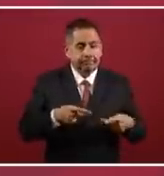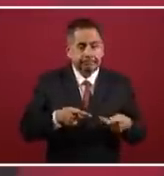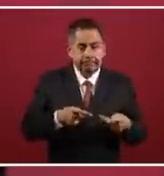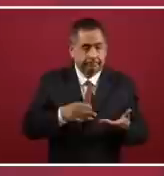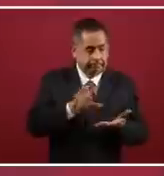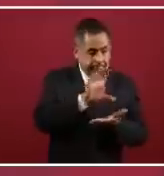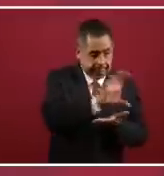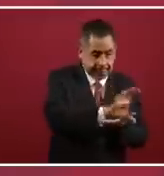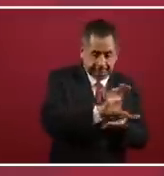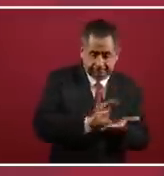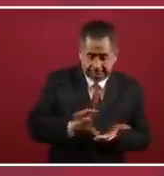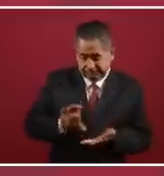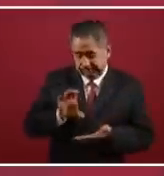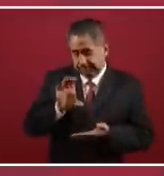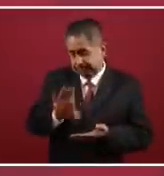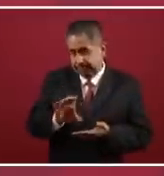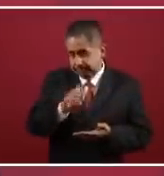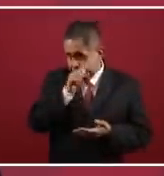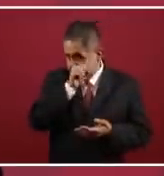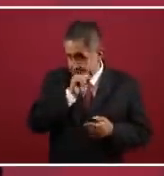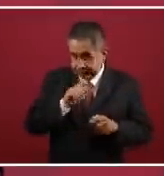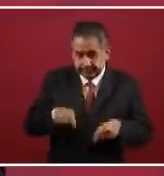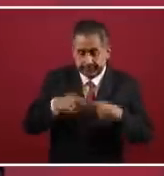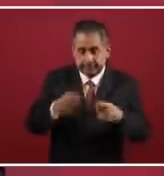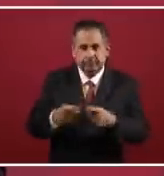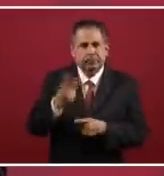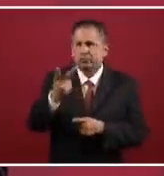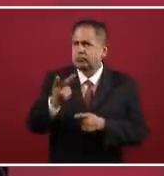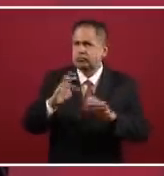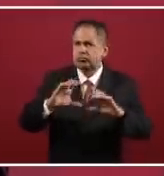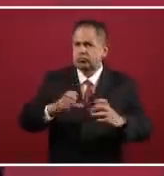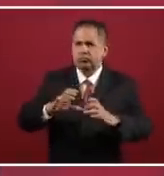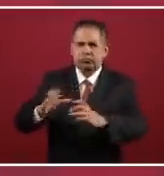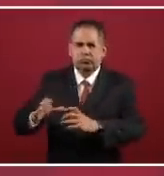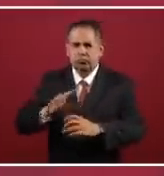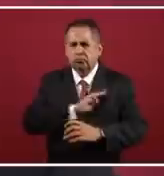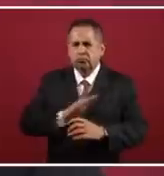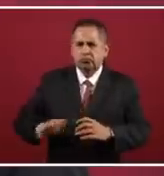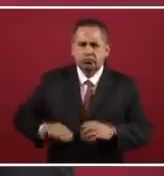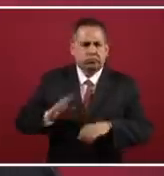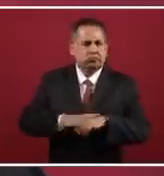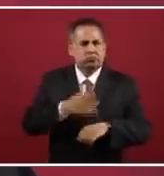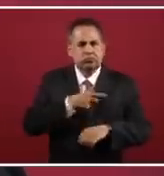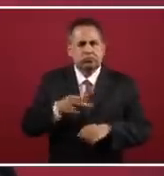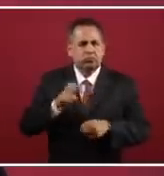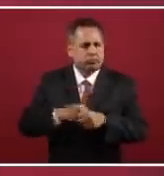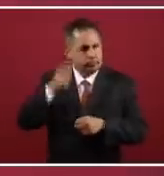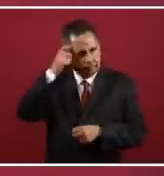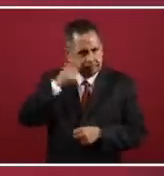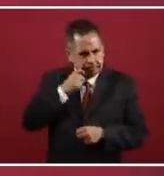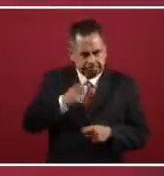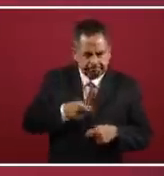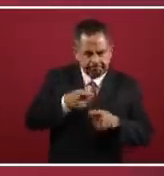los recursos a dos municipios pobres de Guerrero.